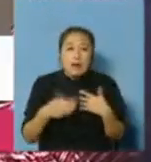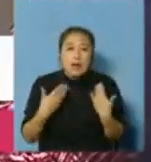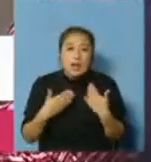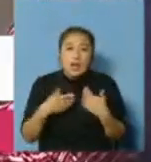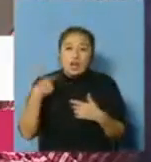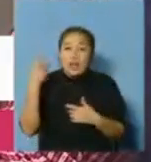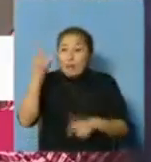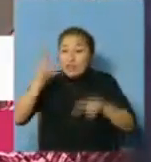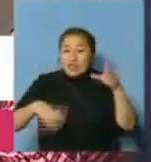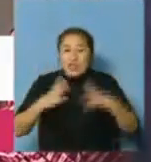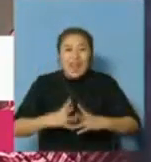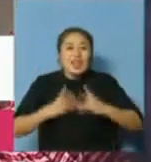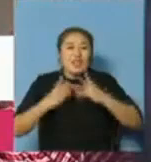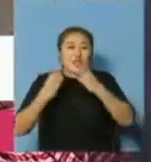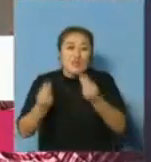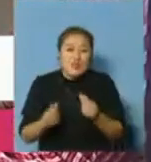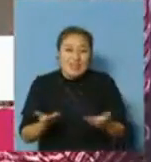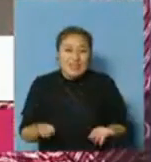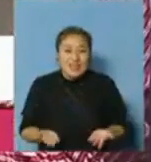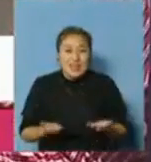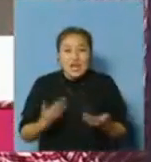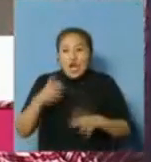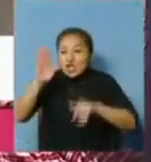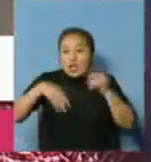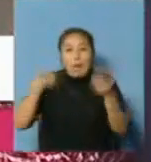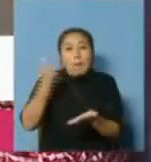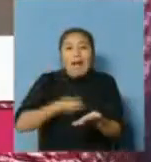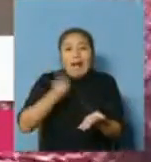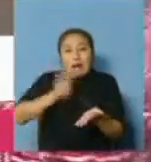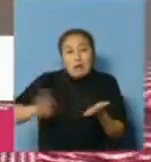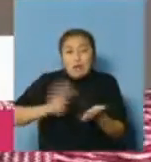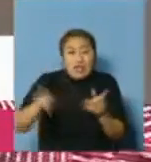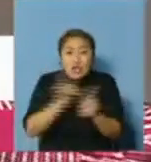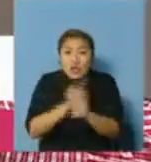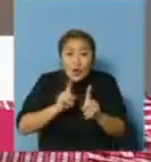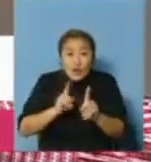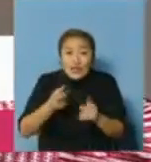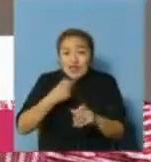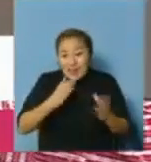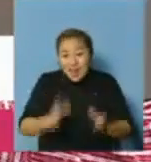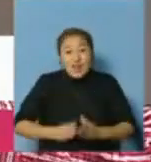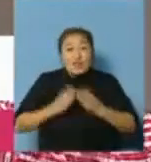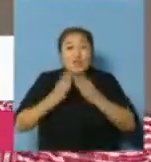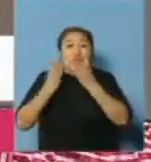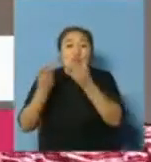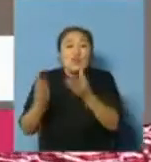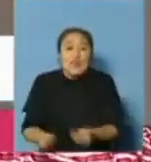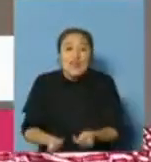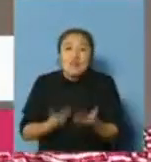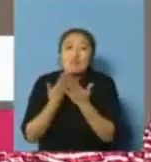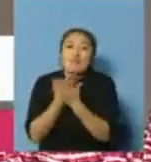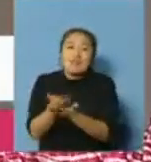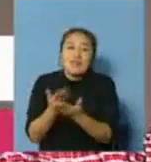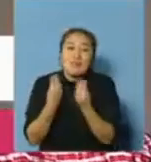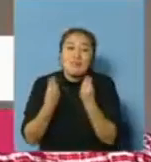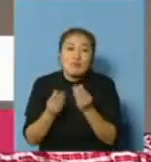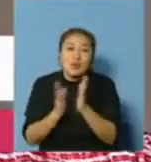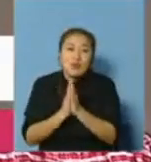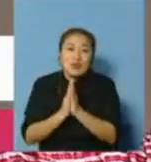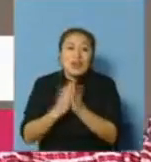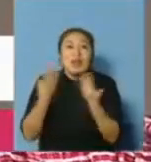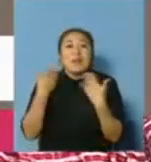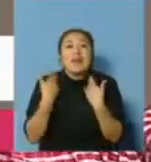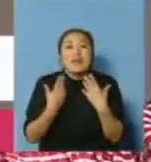que obtenga un oficio no es que le estamos citando a pagar una deuda al contrario lo estamos citando y pidiendo que vengan para que